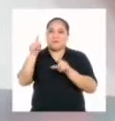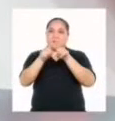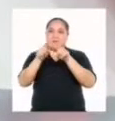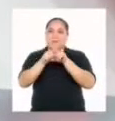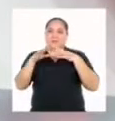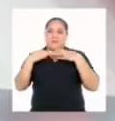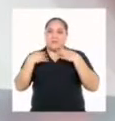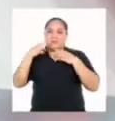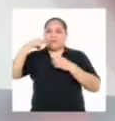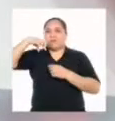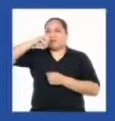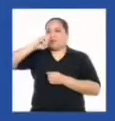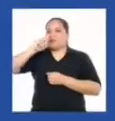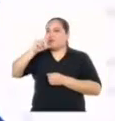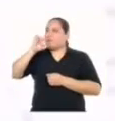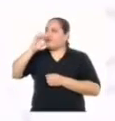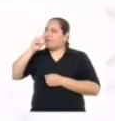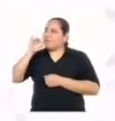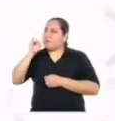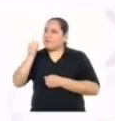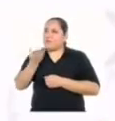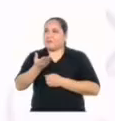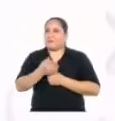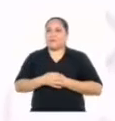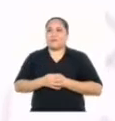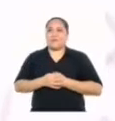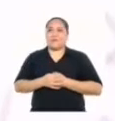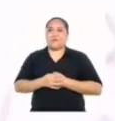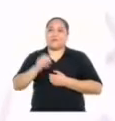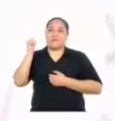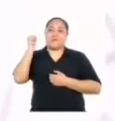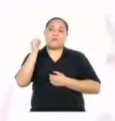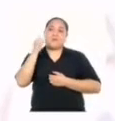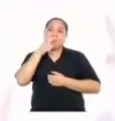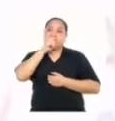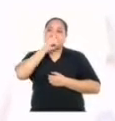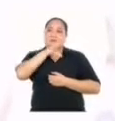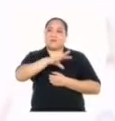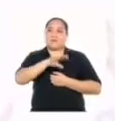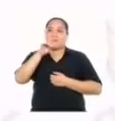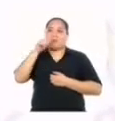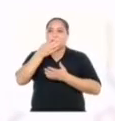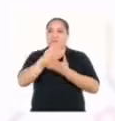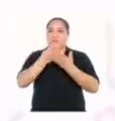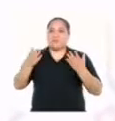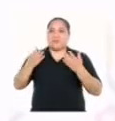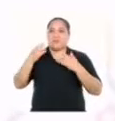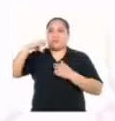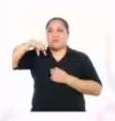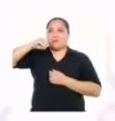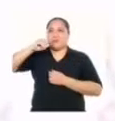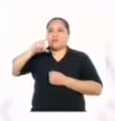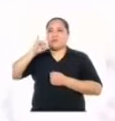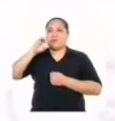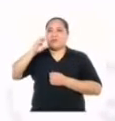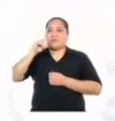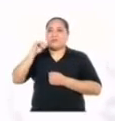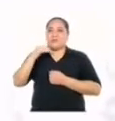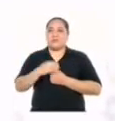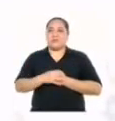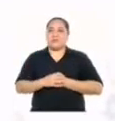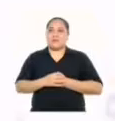a su vez pueden ser poliedros. Tal cual dice Rebot, los elementos de un poliedro son